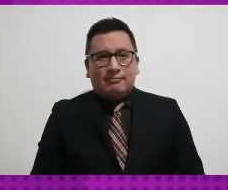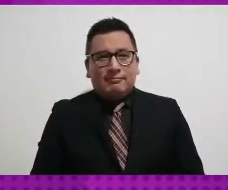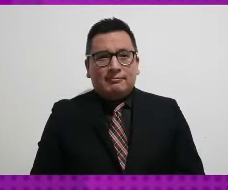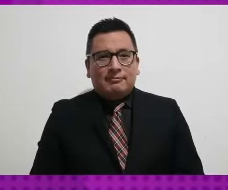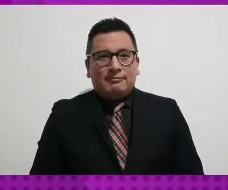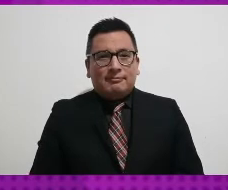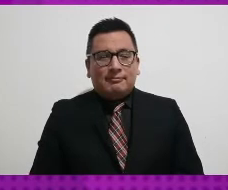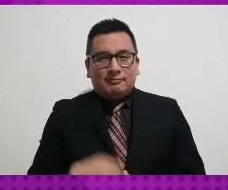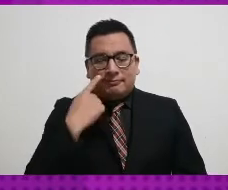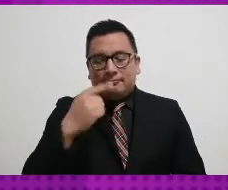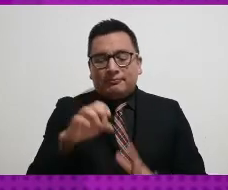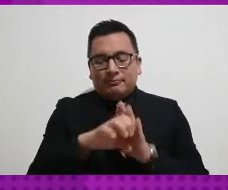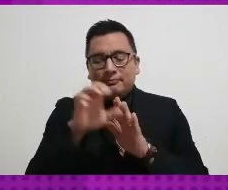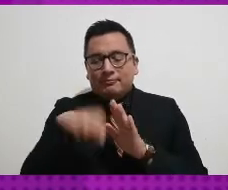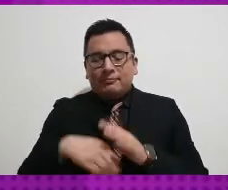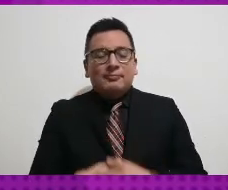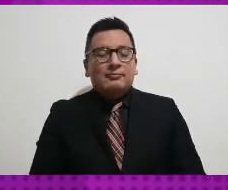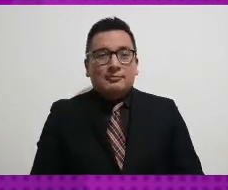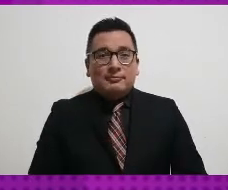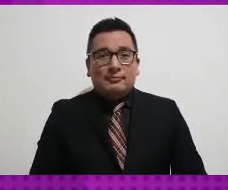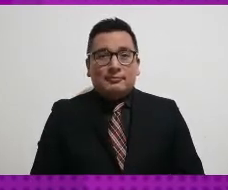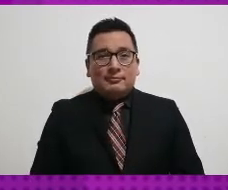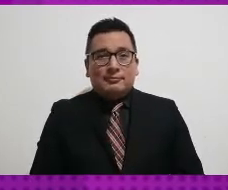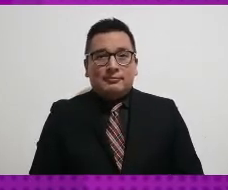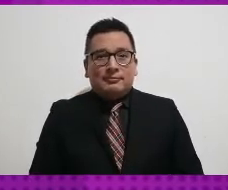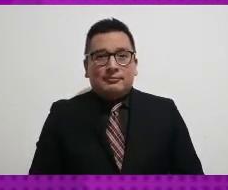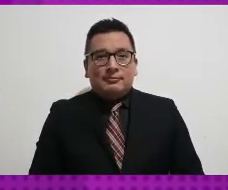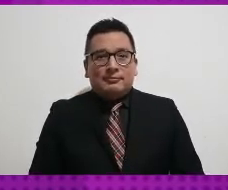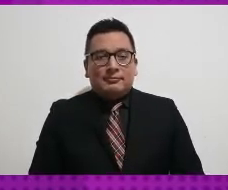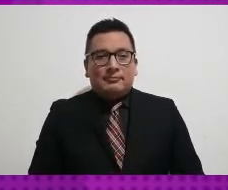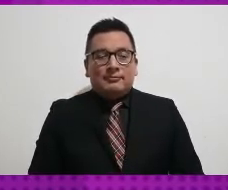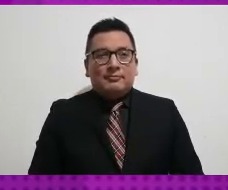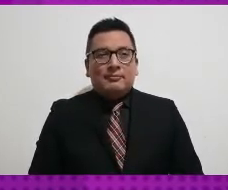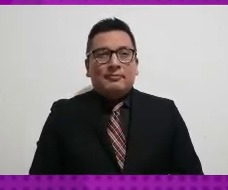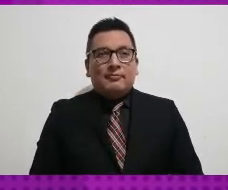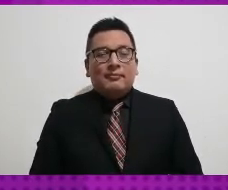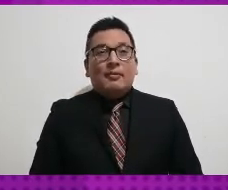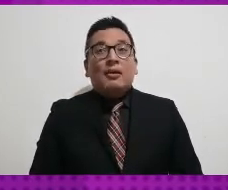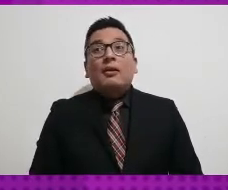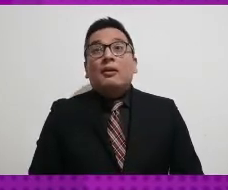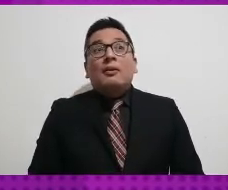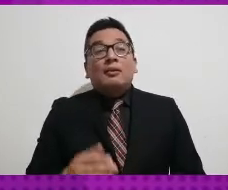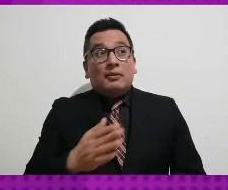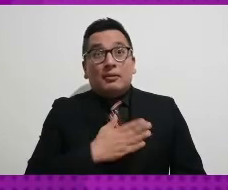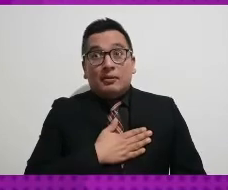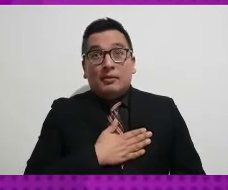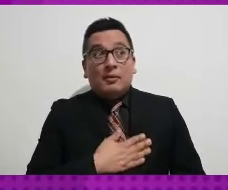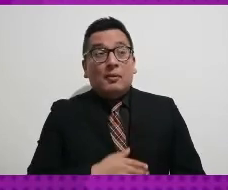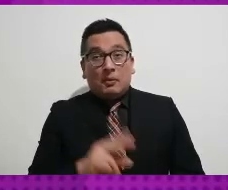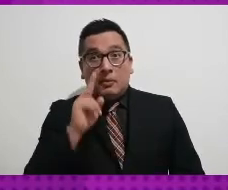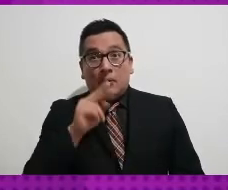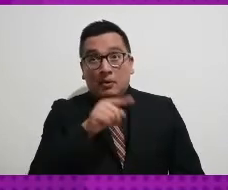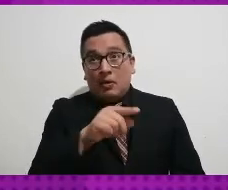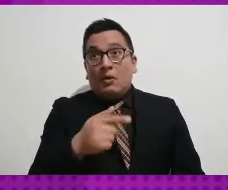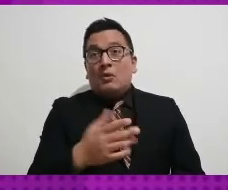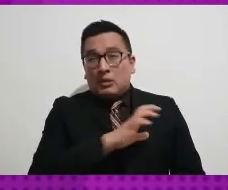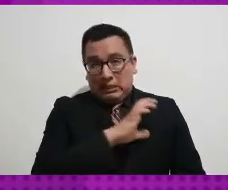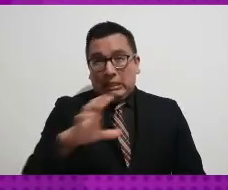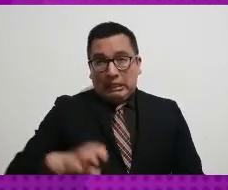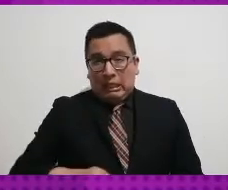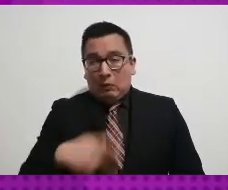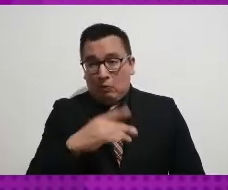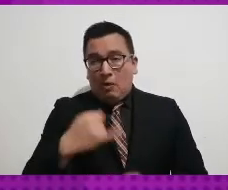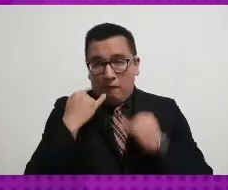ejemplo con la más amplia confianza institucional de poder decir que la gran mayoría de candidatos que han